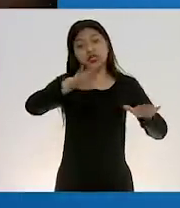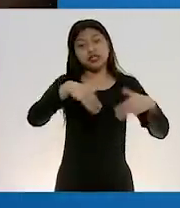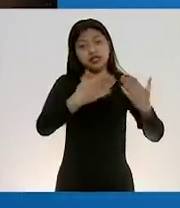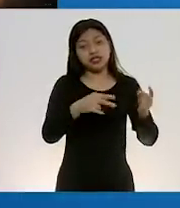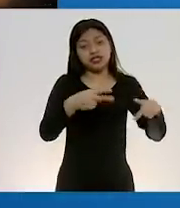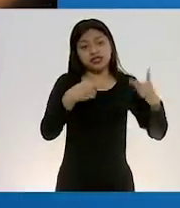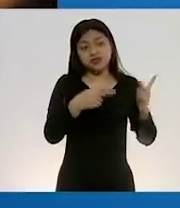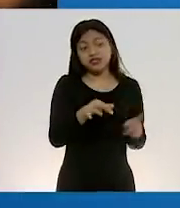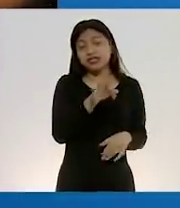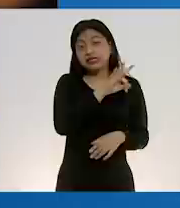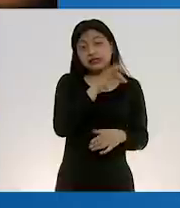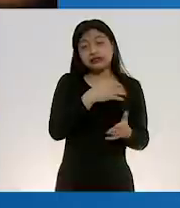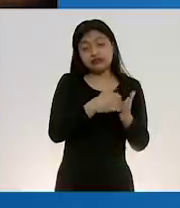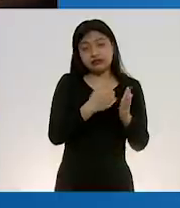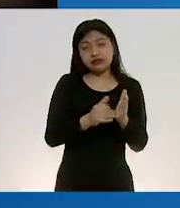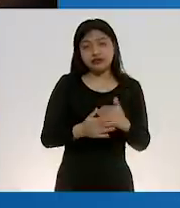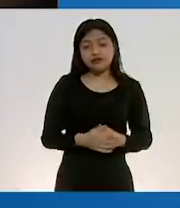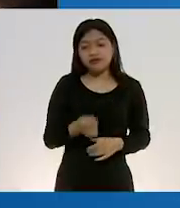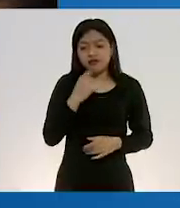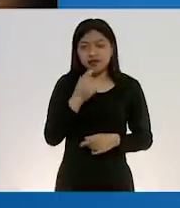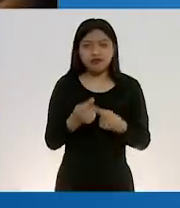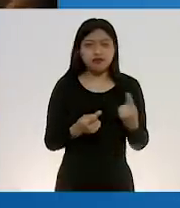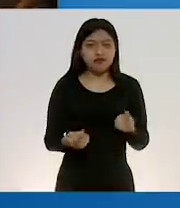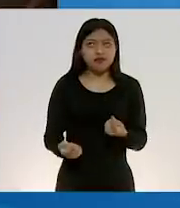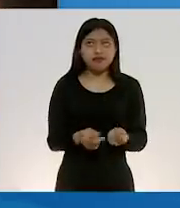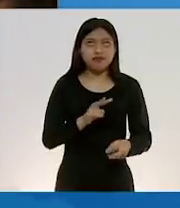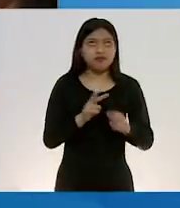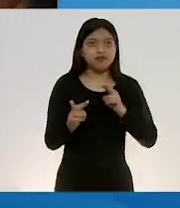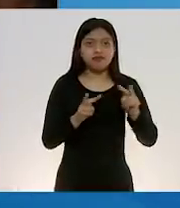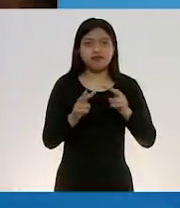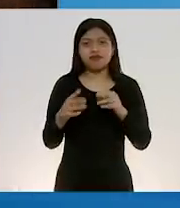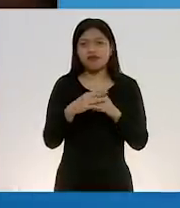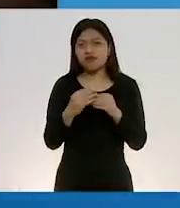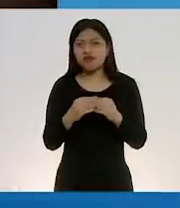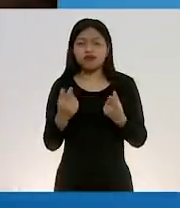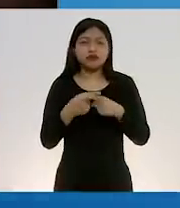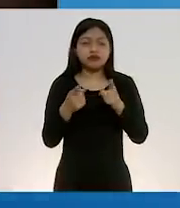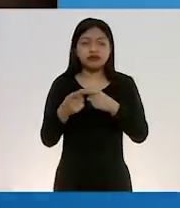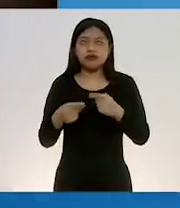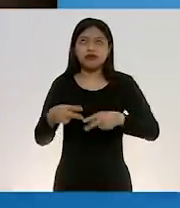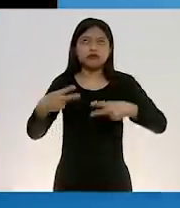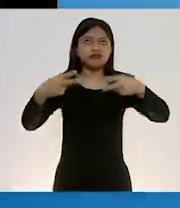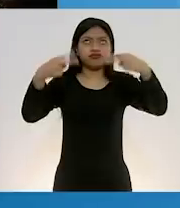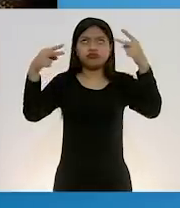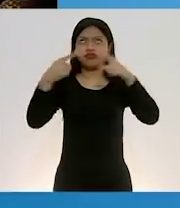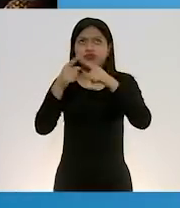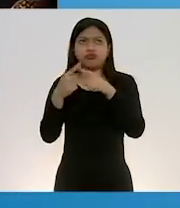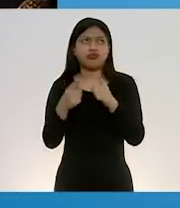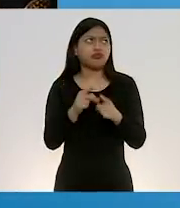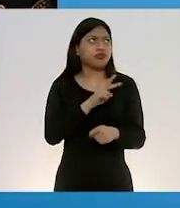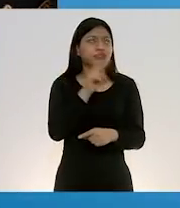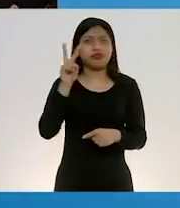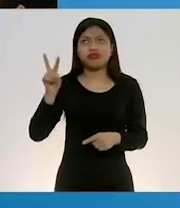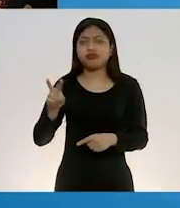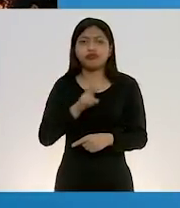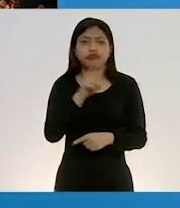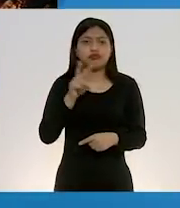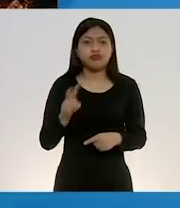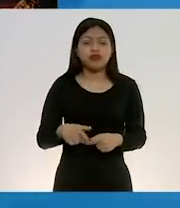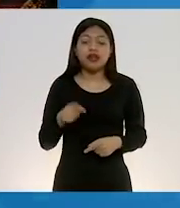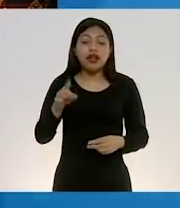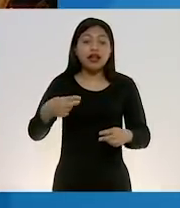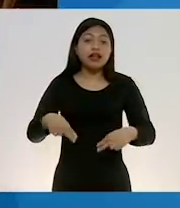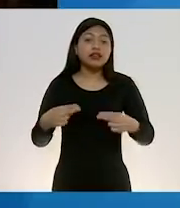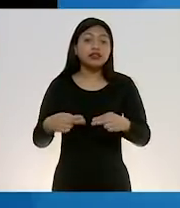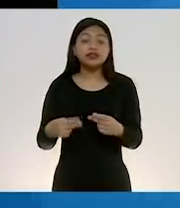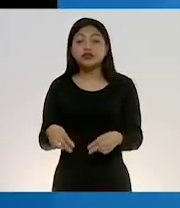alguna cosa, mientras los niños observan curiosos la variedad de productos o lo que sucede fuera del cuadro. En el puesto se puede encontrar